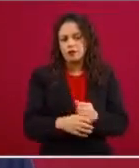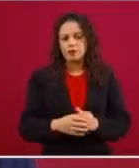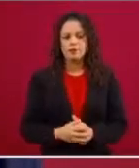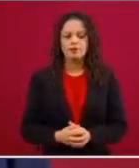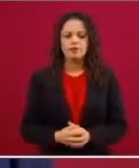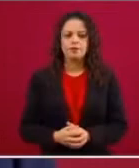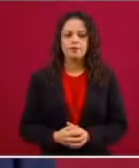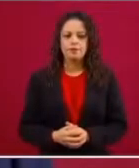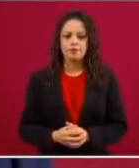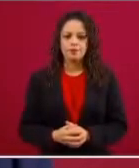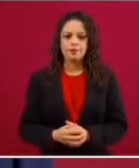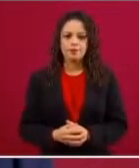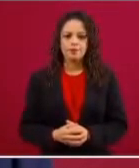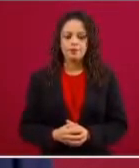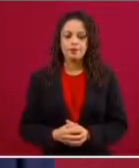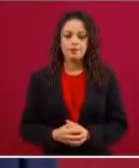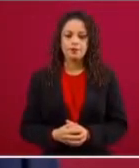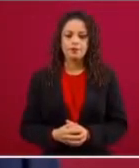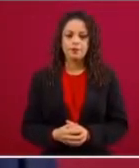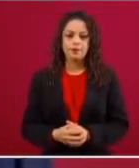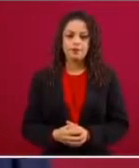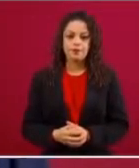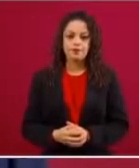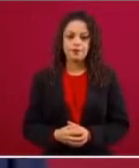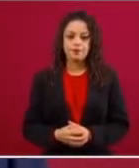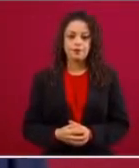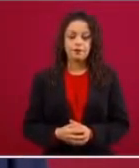Y siempre y cuando